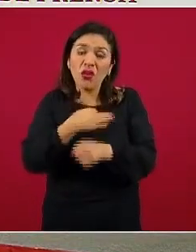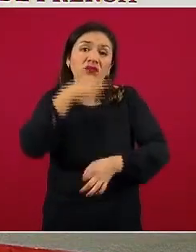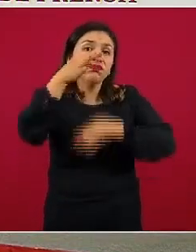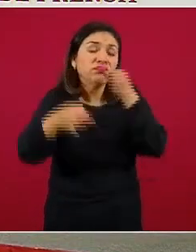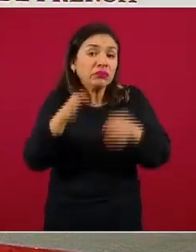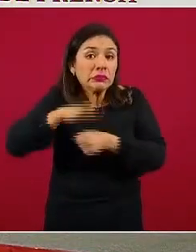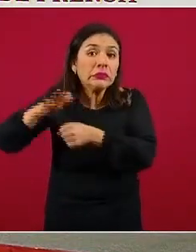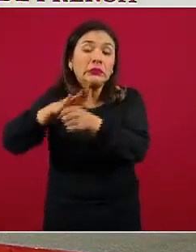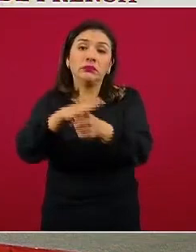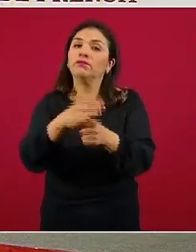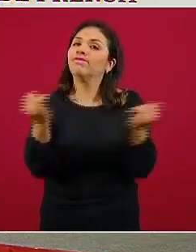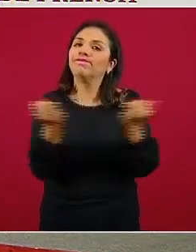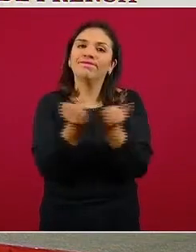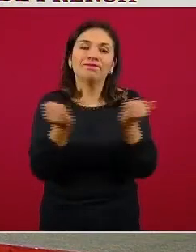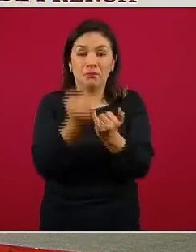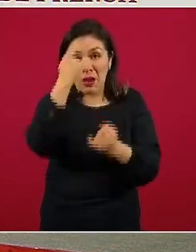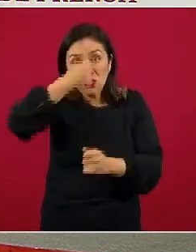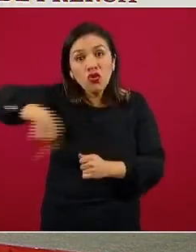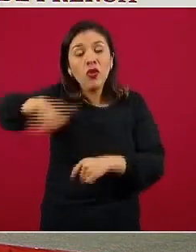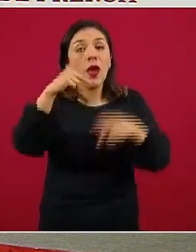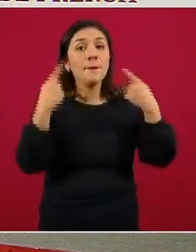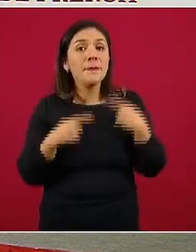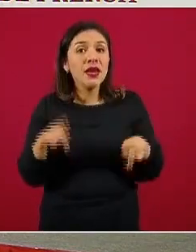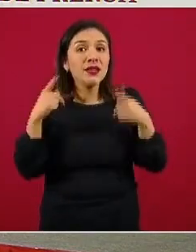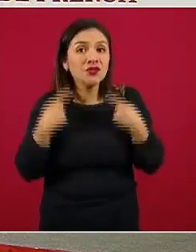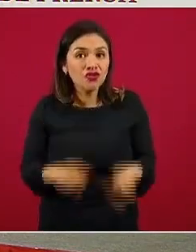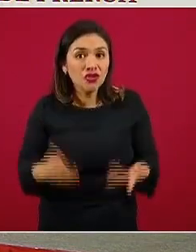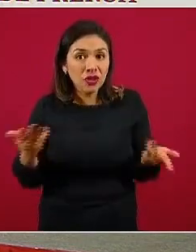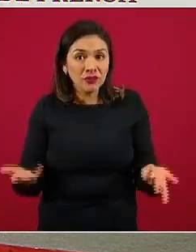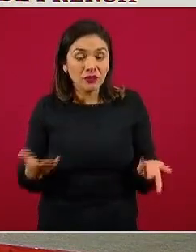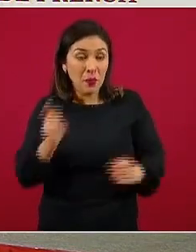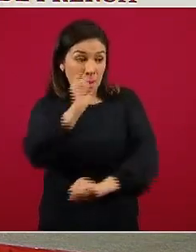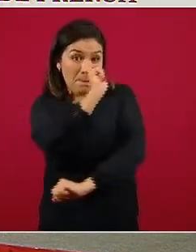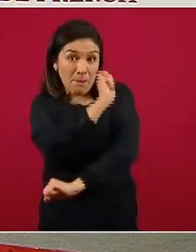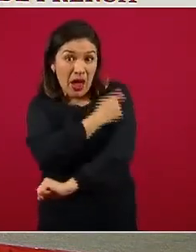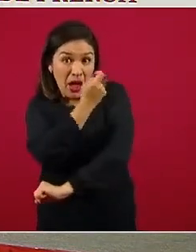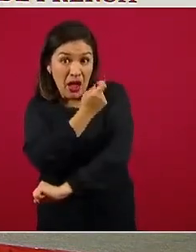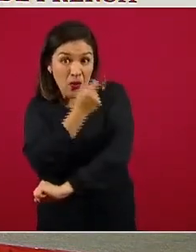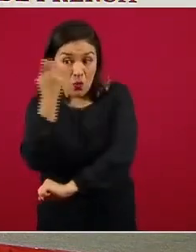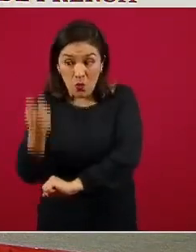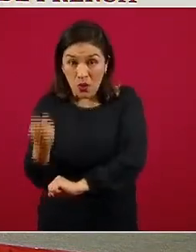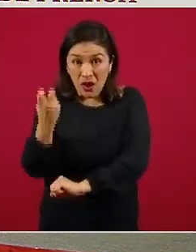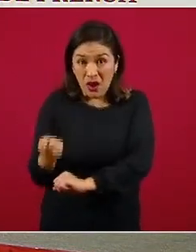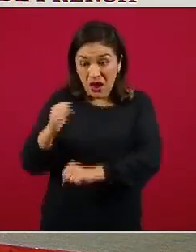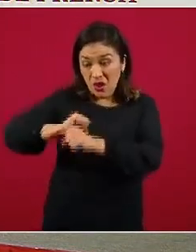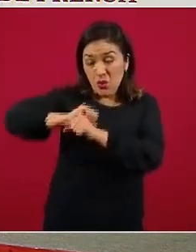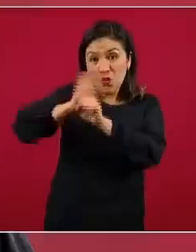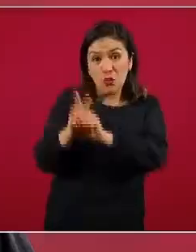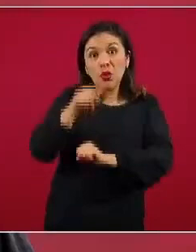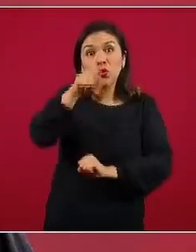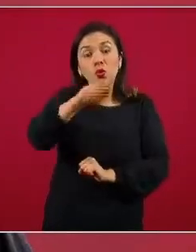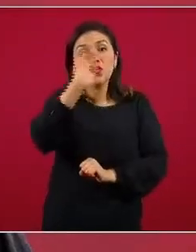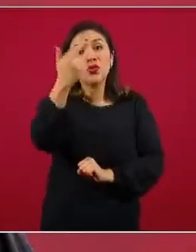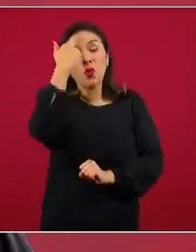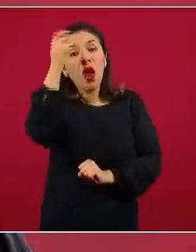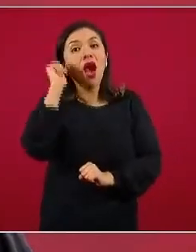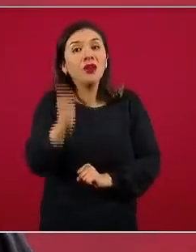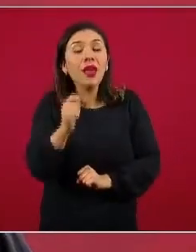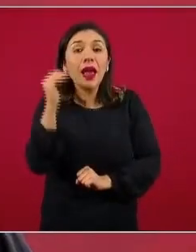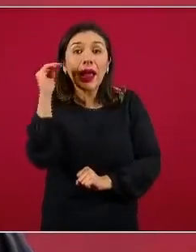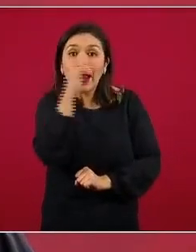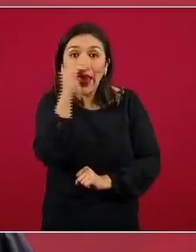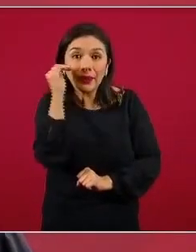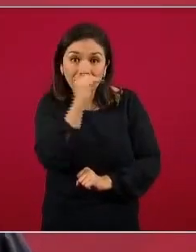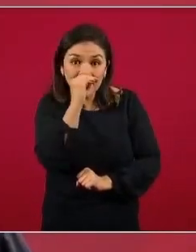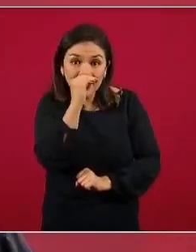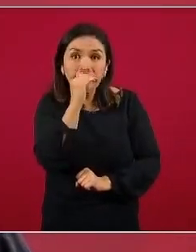importante será precisamente para la población, porque la aplicación de esta vacuna, recordemos que va a ser